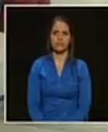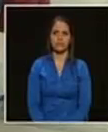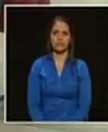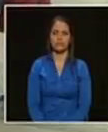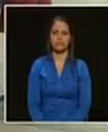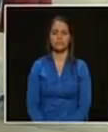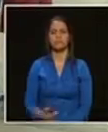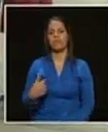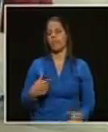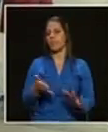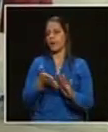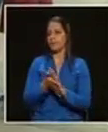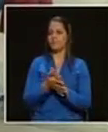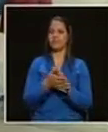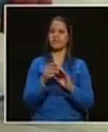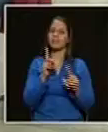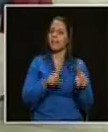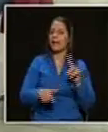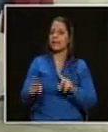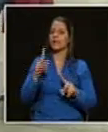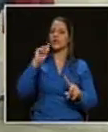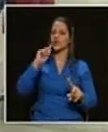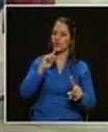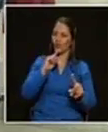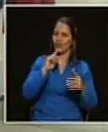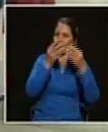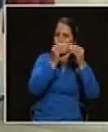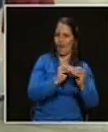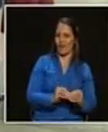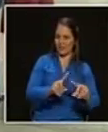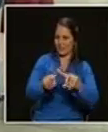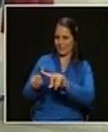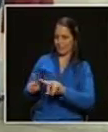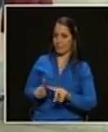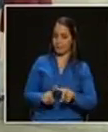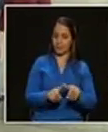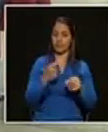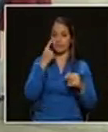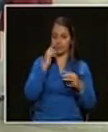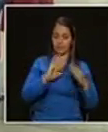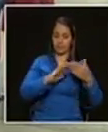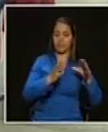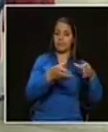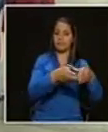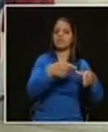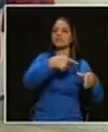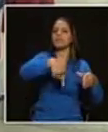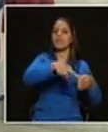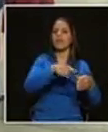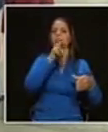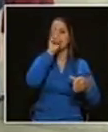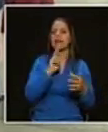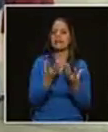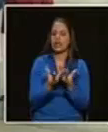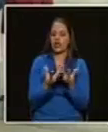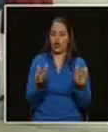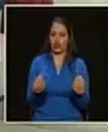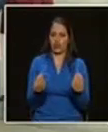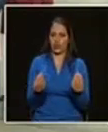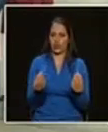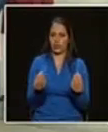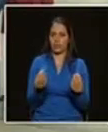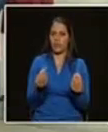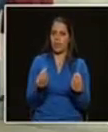Bueno, hay como una tipologización de la sordera y del sordo. Hay unos sordos, la podemos dividir en dos, como